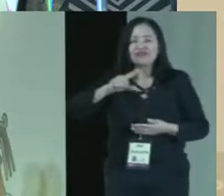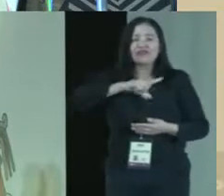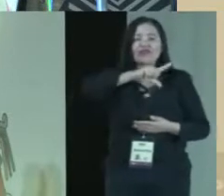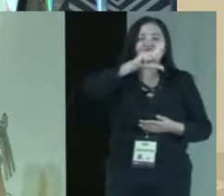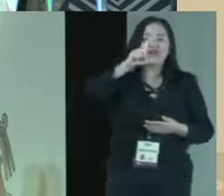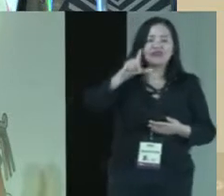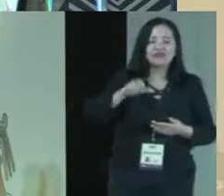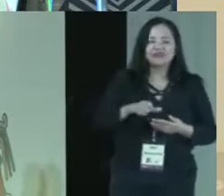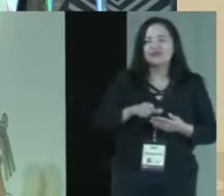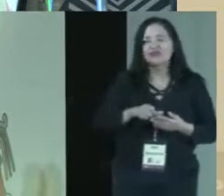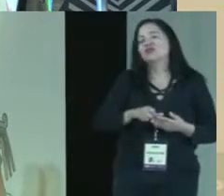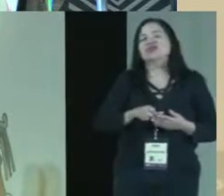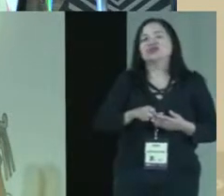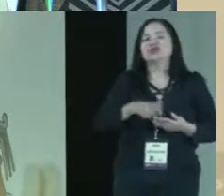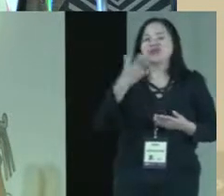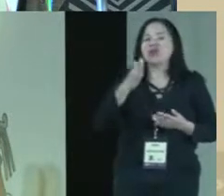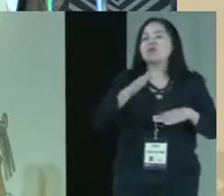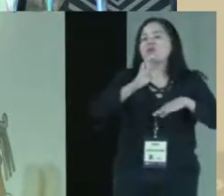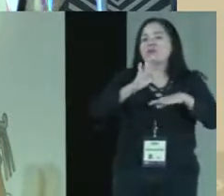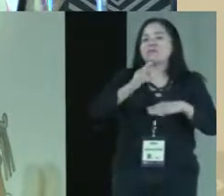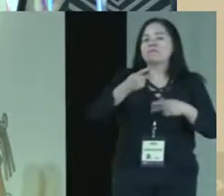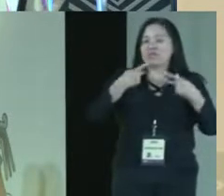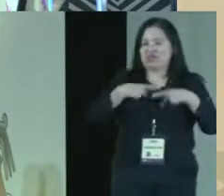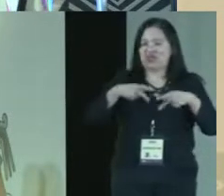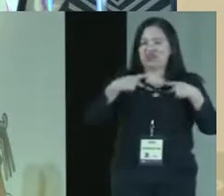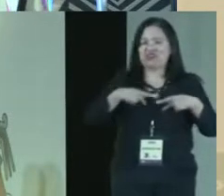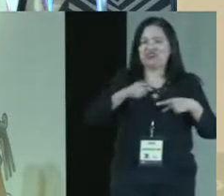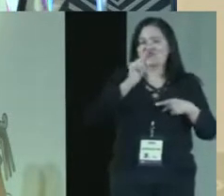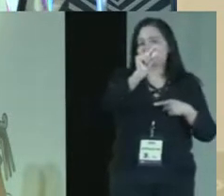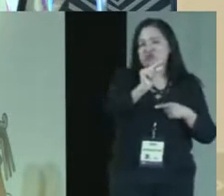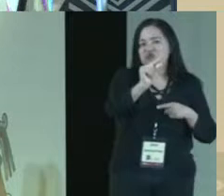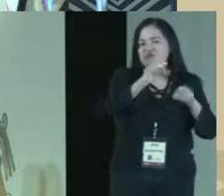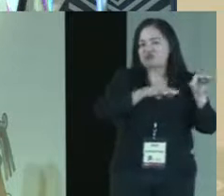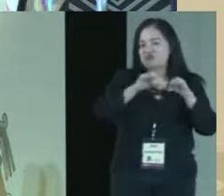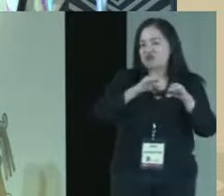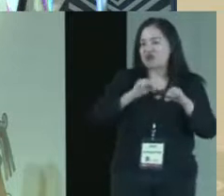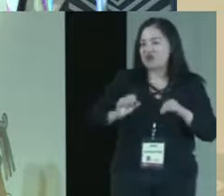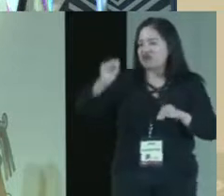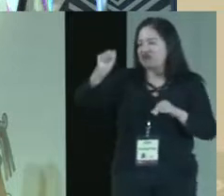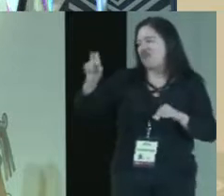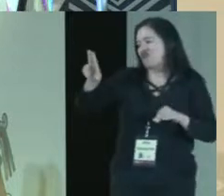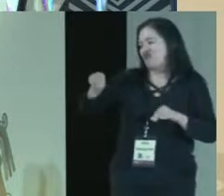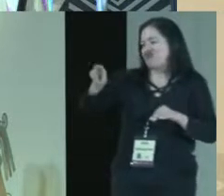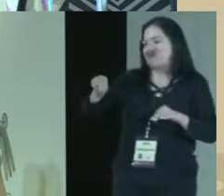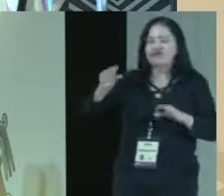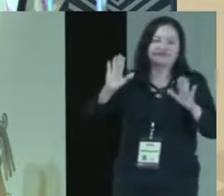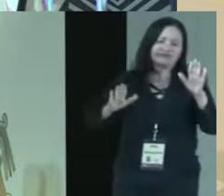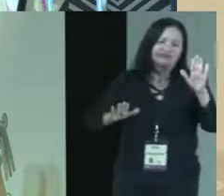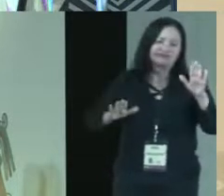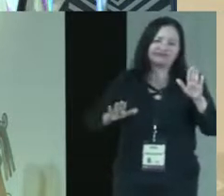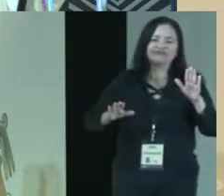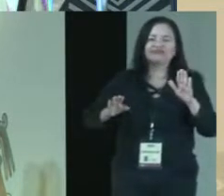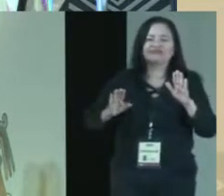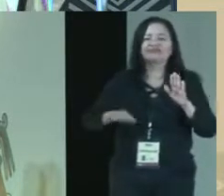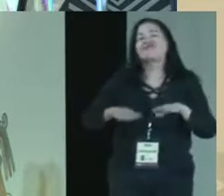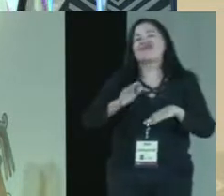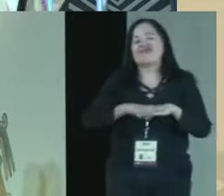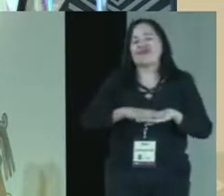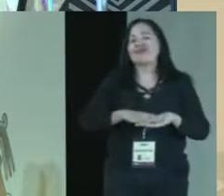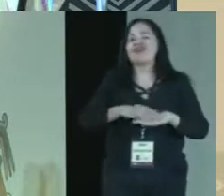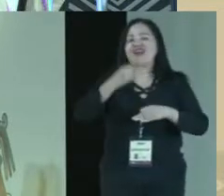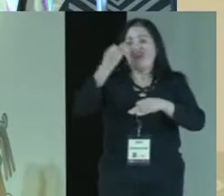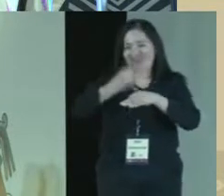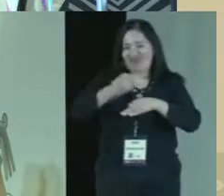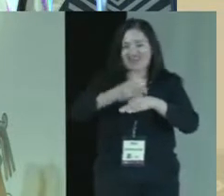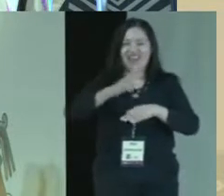a reducir el número de trabajadores sindicalizados. En la actualidad existe un volumen muy